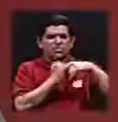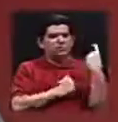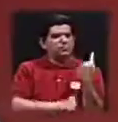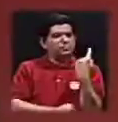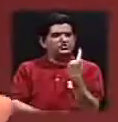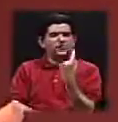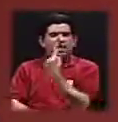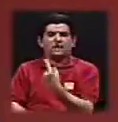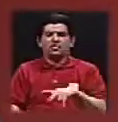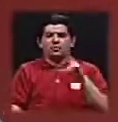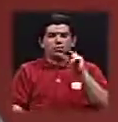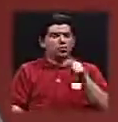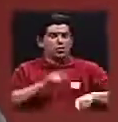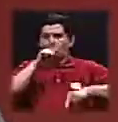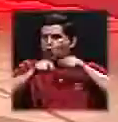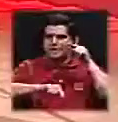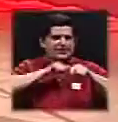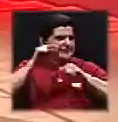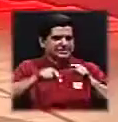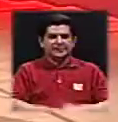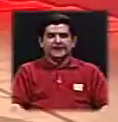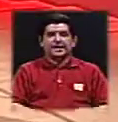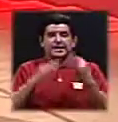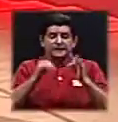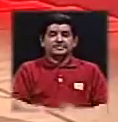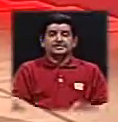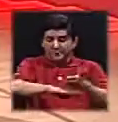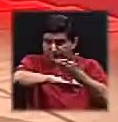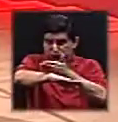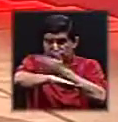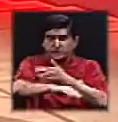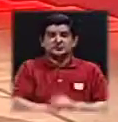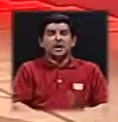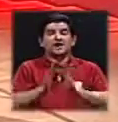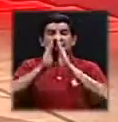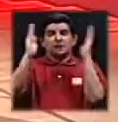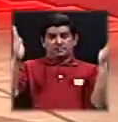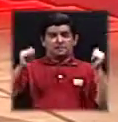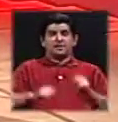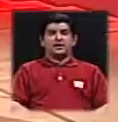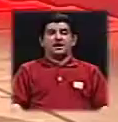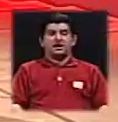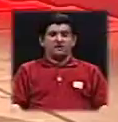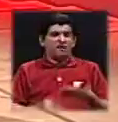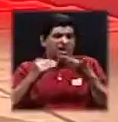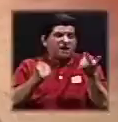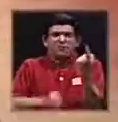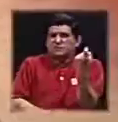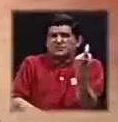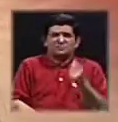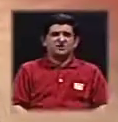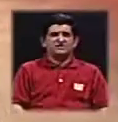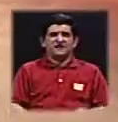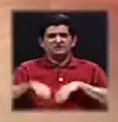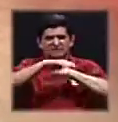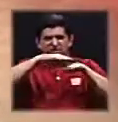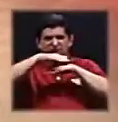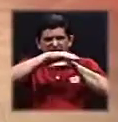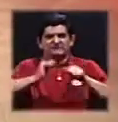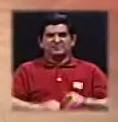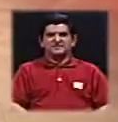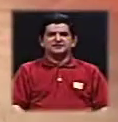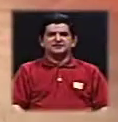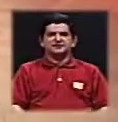los cuales no eran para criticarlos, sino para mejorarlos, ampliarlos, porque habían insuficiencias en términos de la fundamentación de ellos. ¿Y ahí